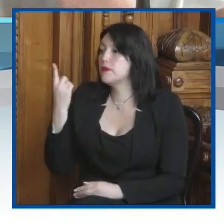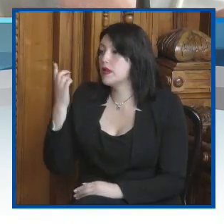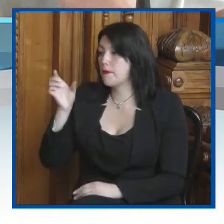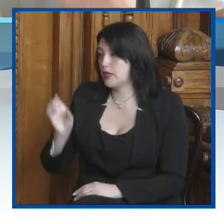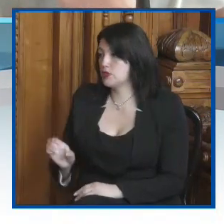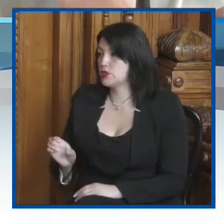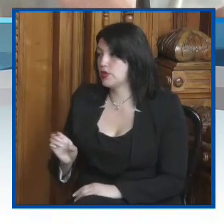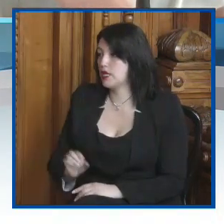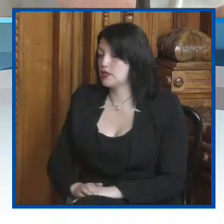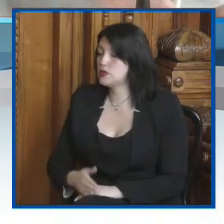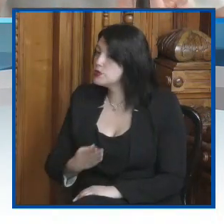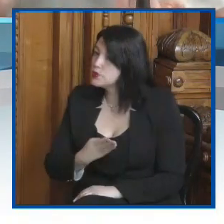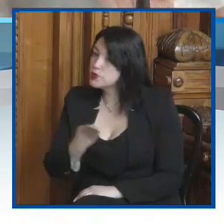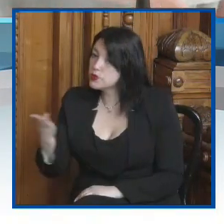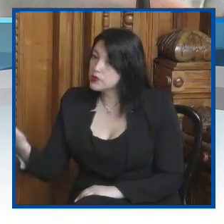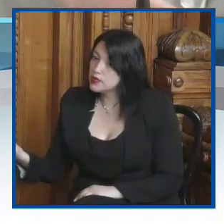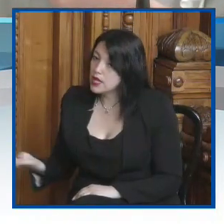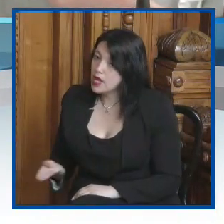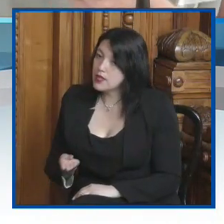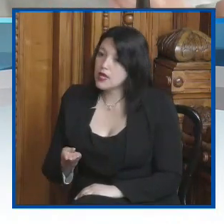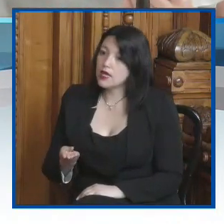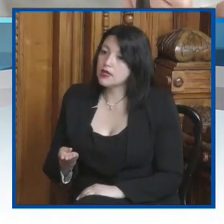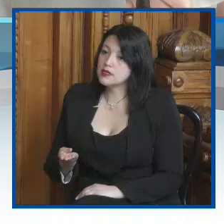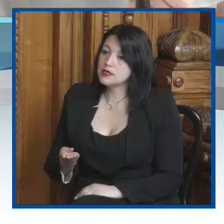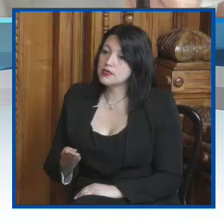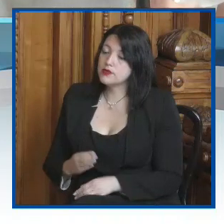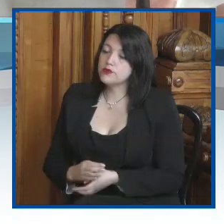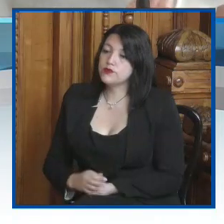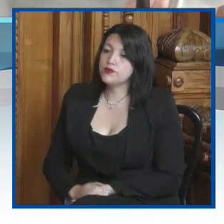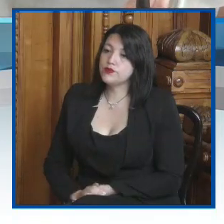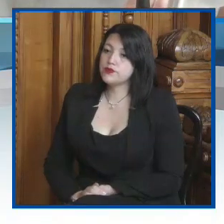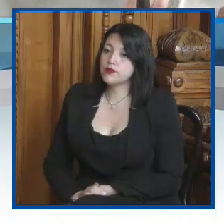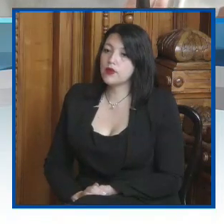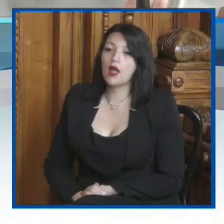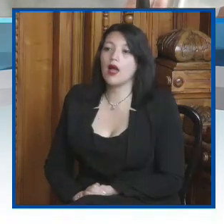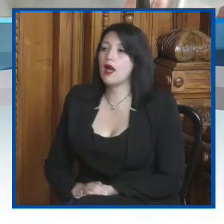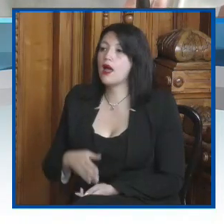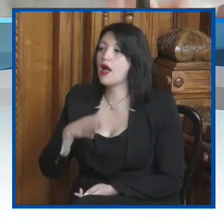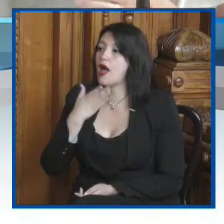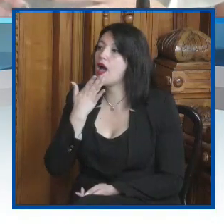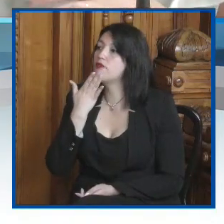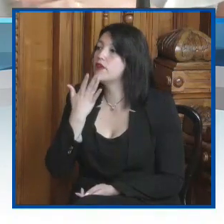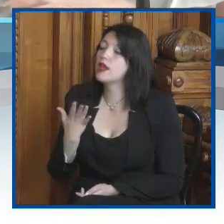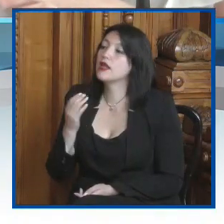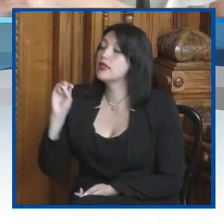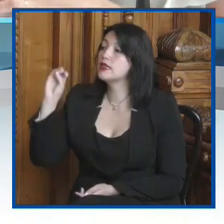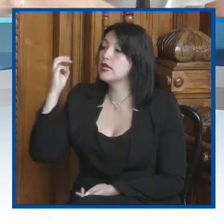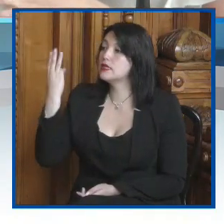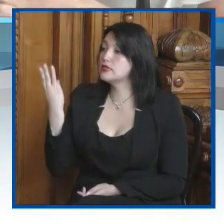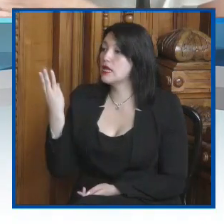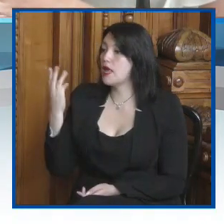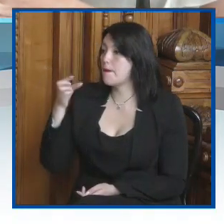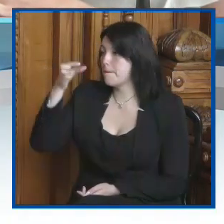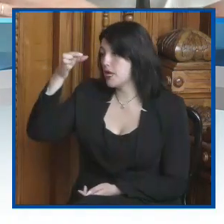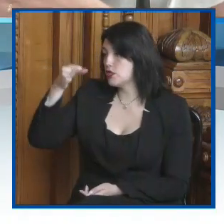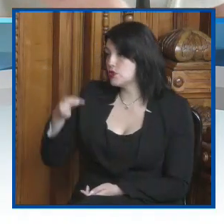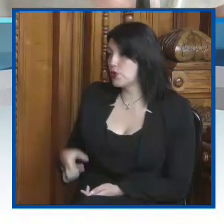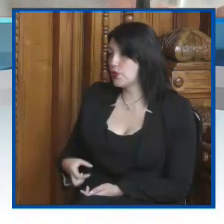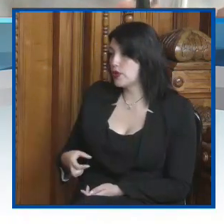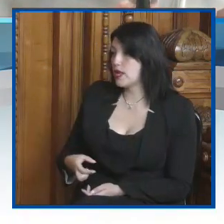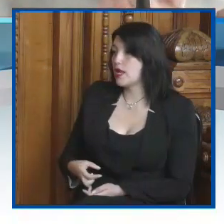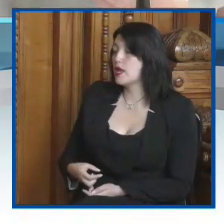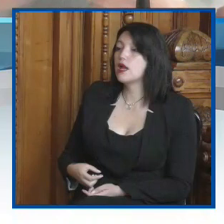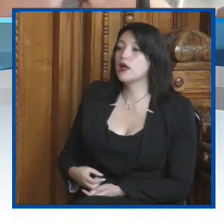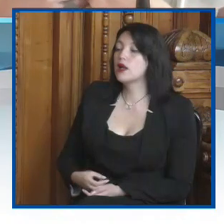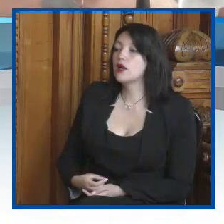si ustedes o les escriben o escriben para otro, hablan en tercera persona. El magistrado valoró, no,